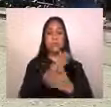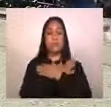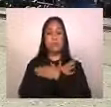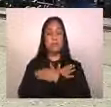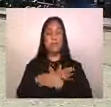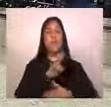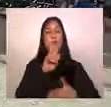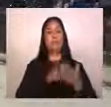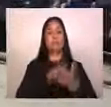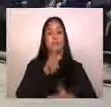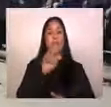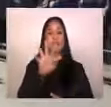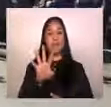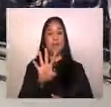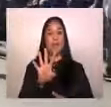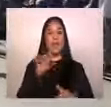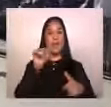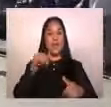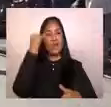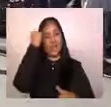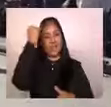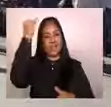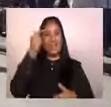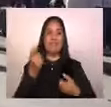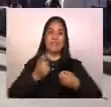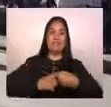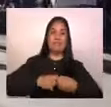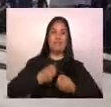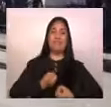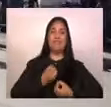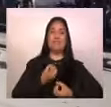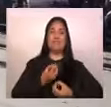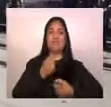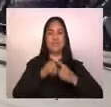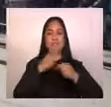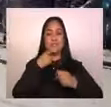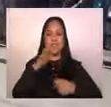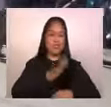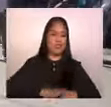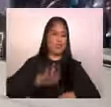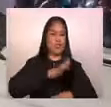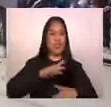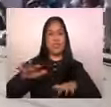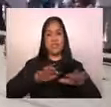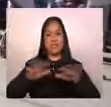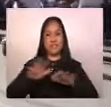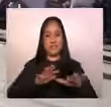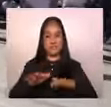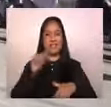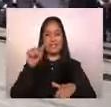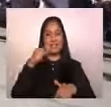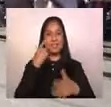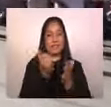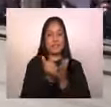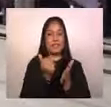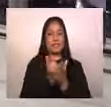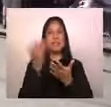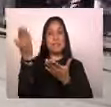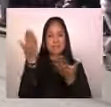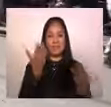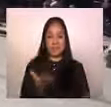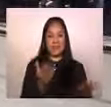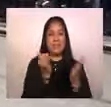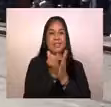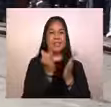de mayo de 2024 con la ilusión de ser escuchados en todos los eventos patrios y académicos.